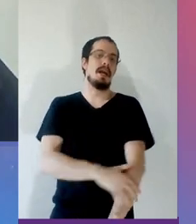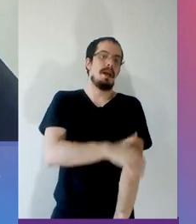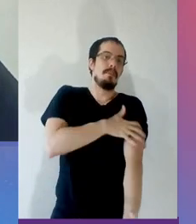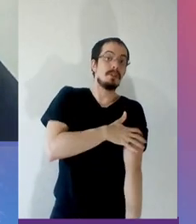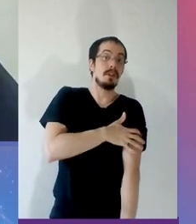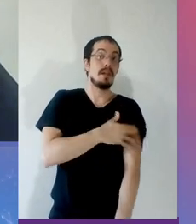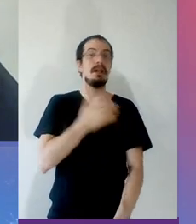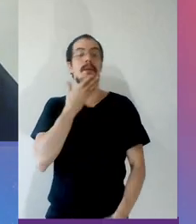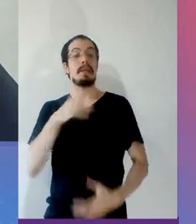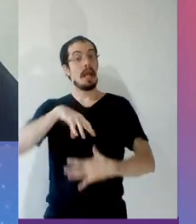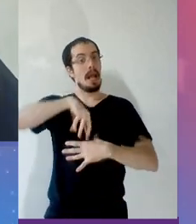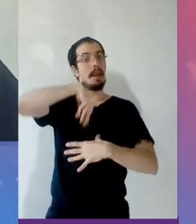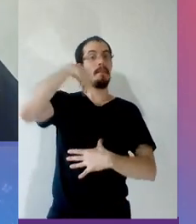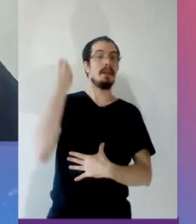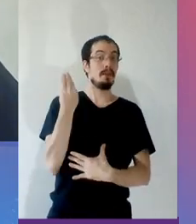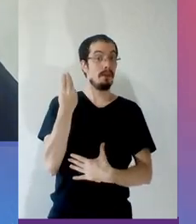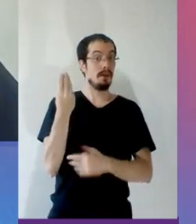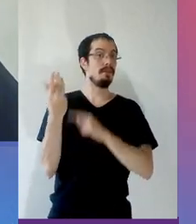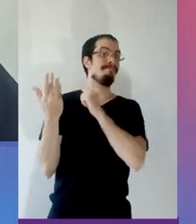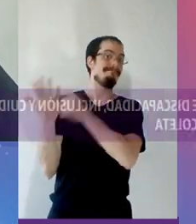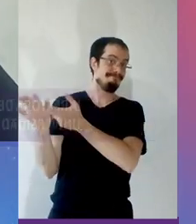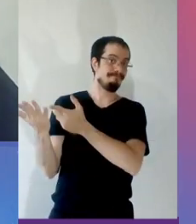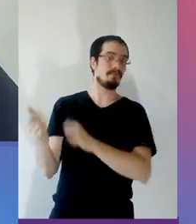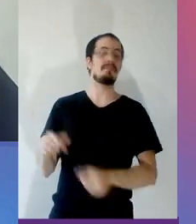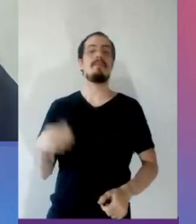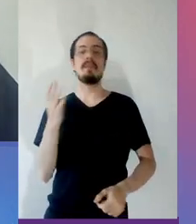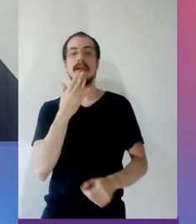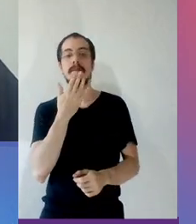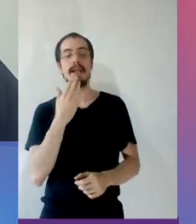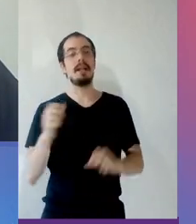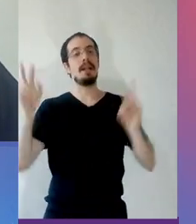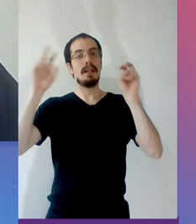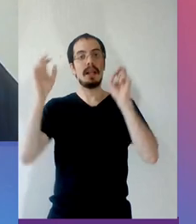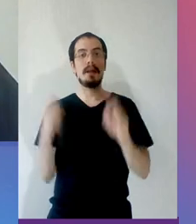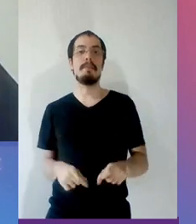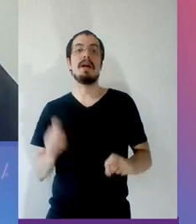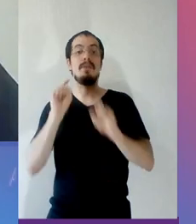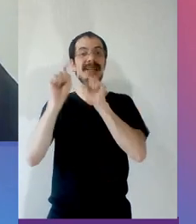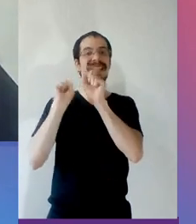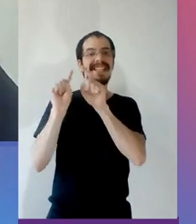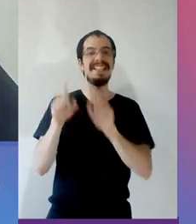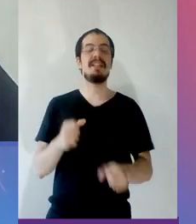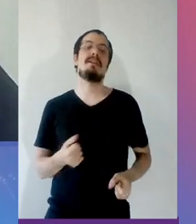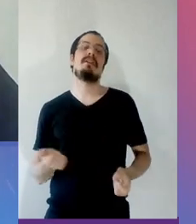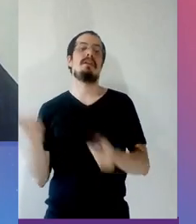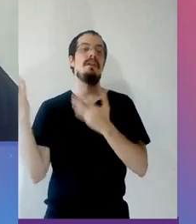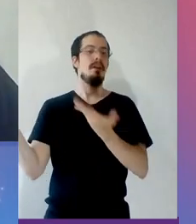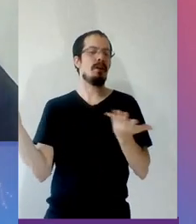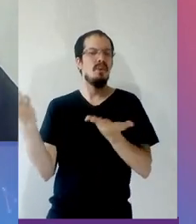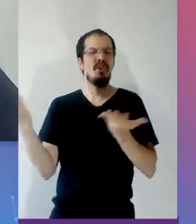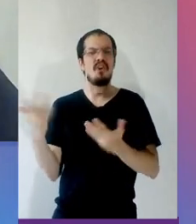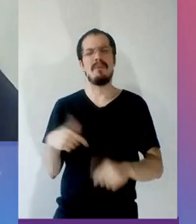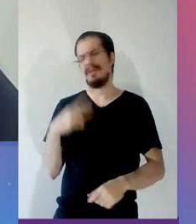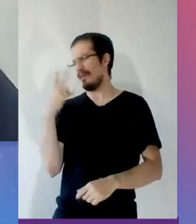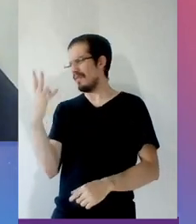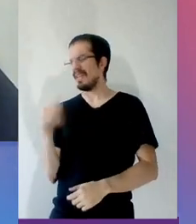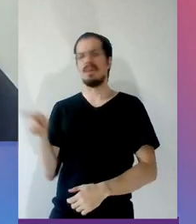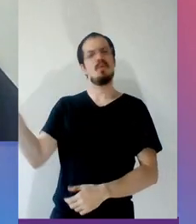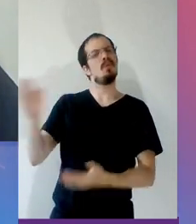espiritual, como se dice hoy en día desde las perspectivas más críticas respecto a lo que se conceptualiza como